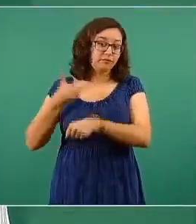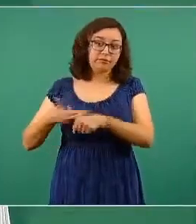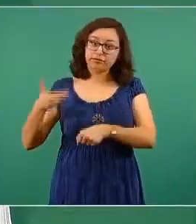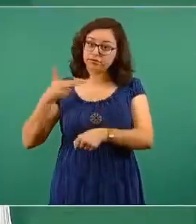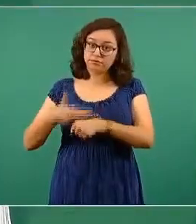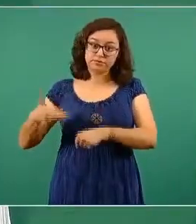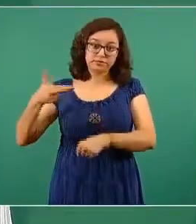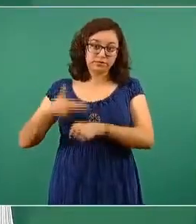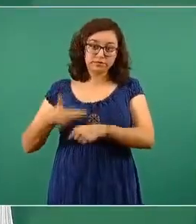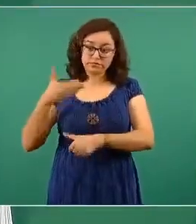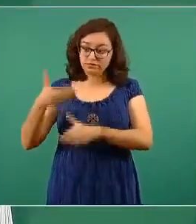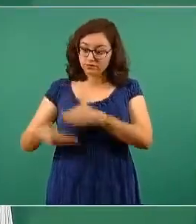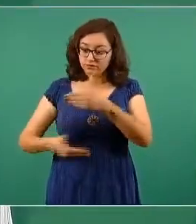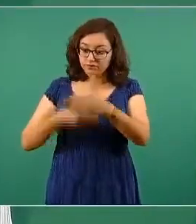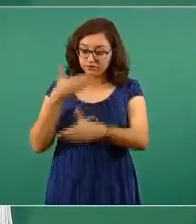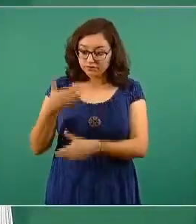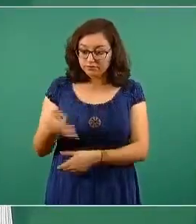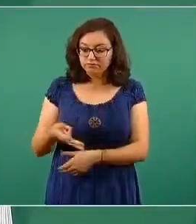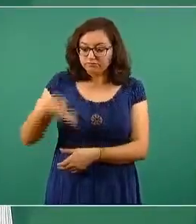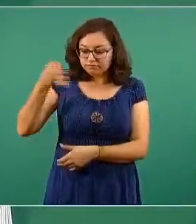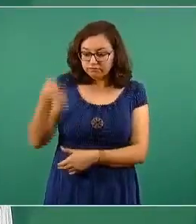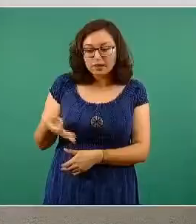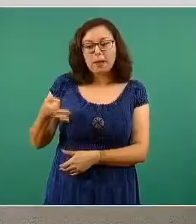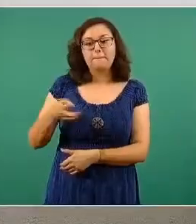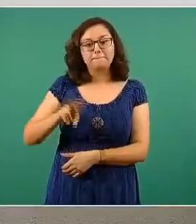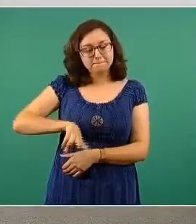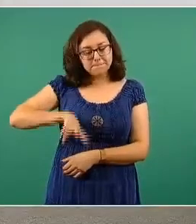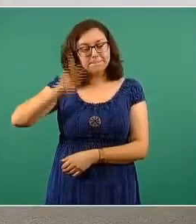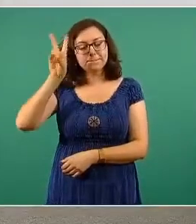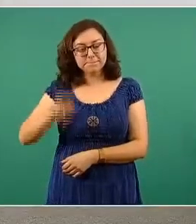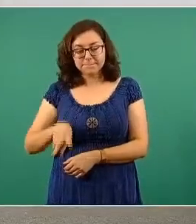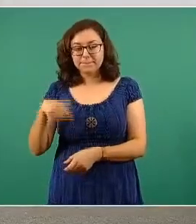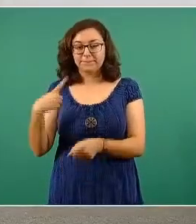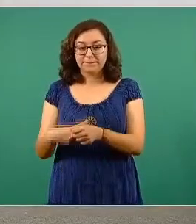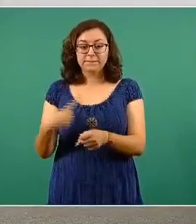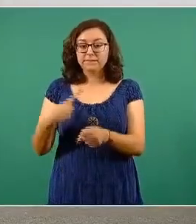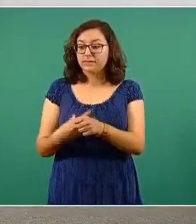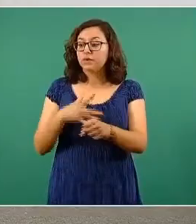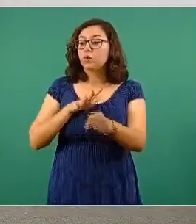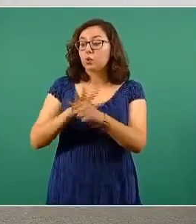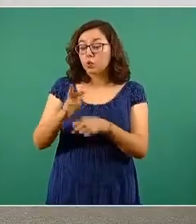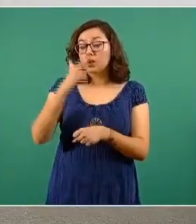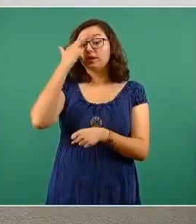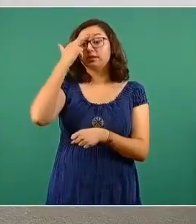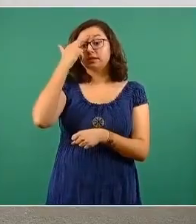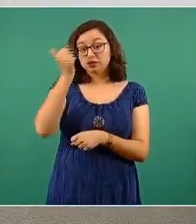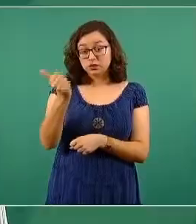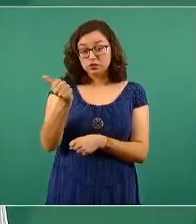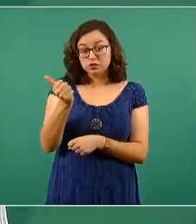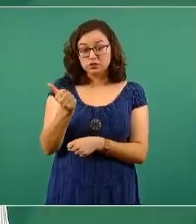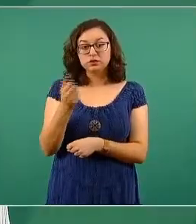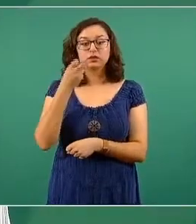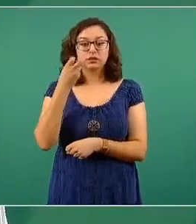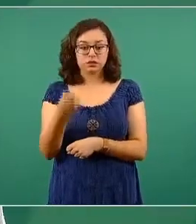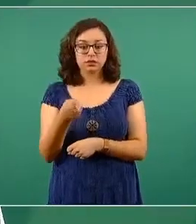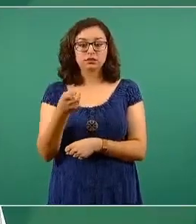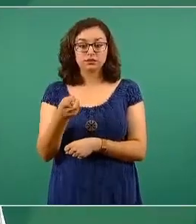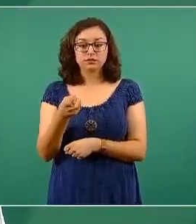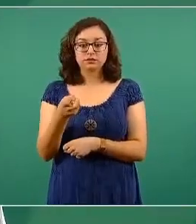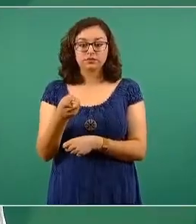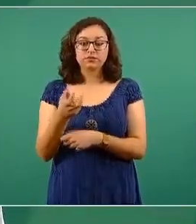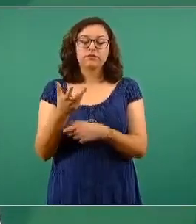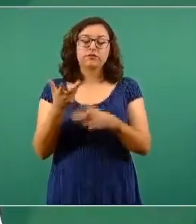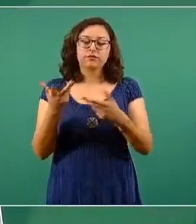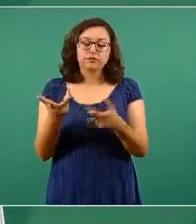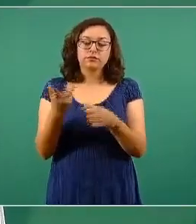de confirmar fehacientemente que una persona falleció por una causa correspondiente, como en este caso es la COVID. De